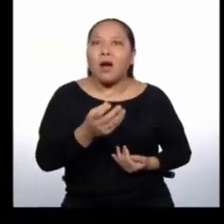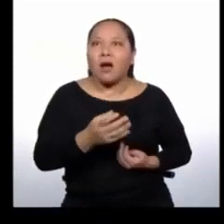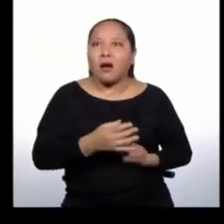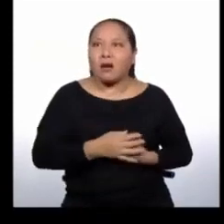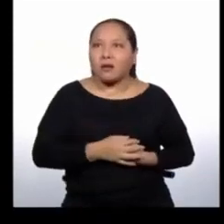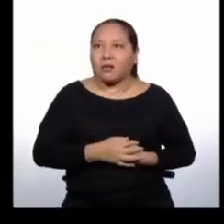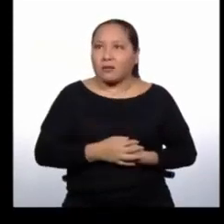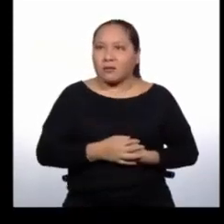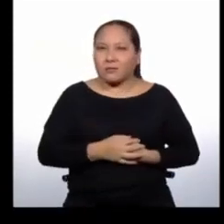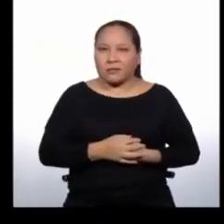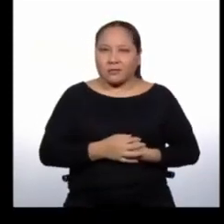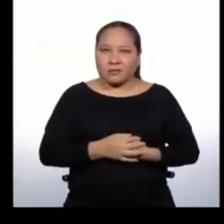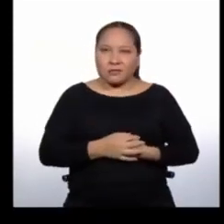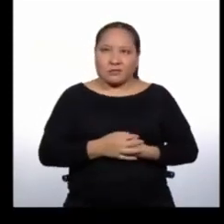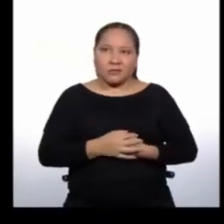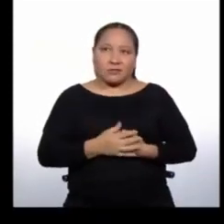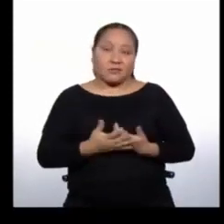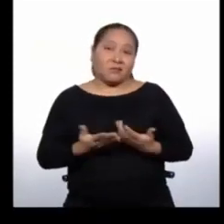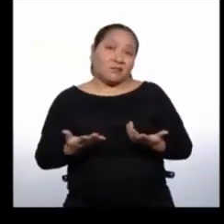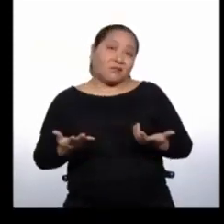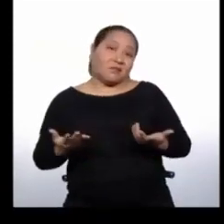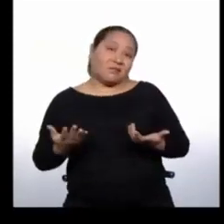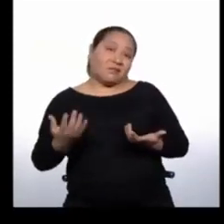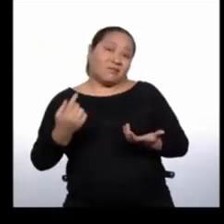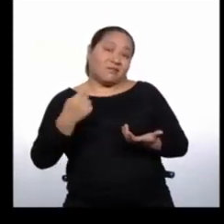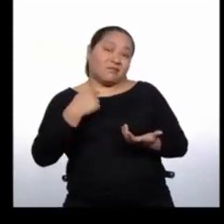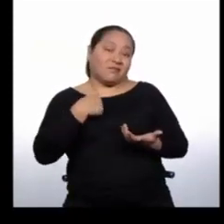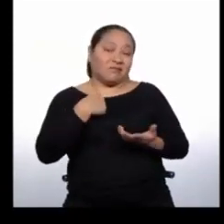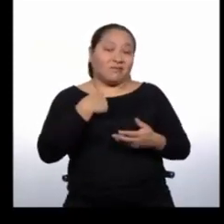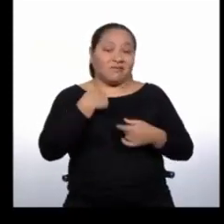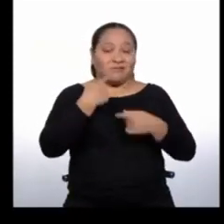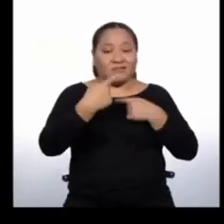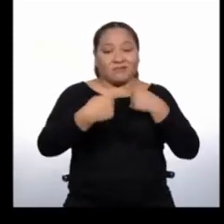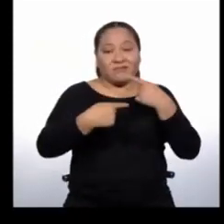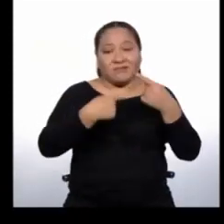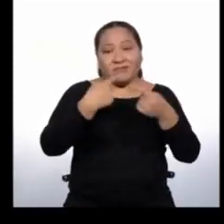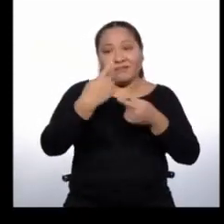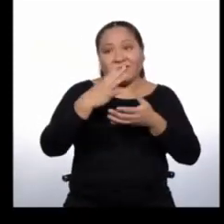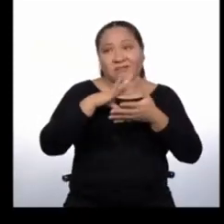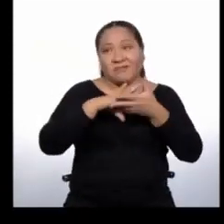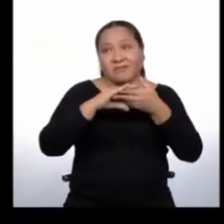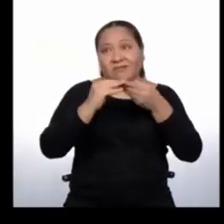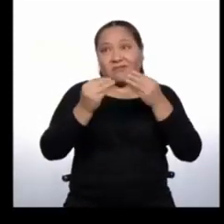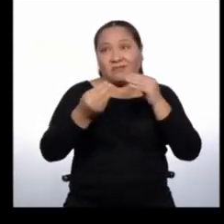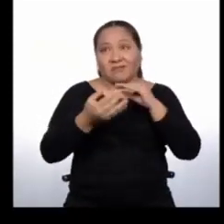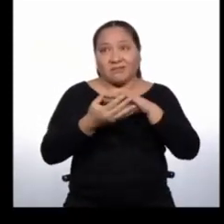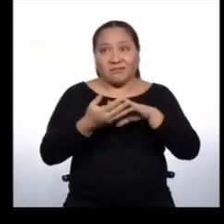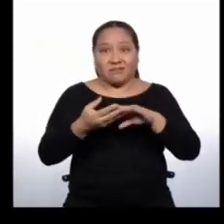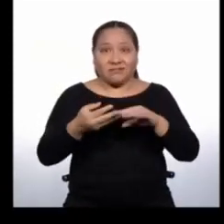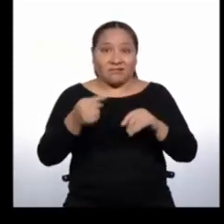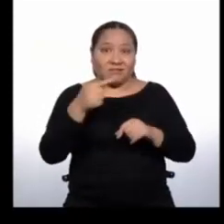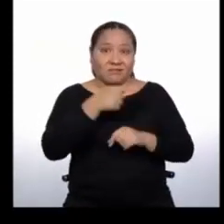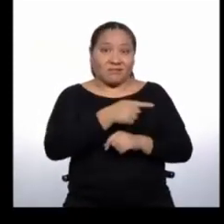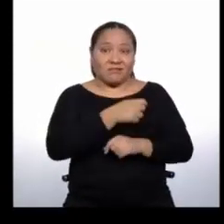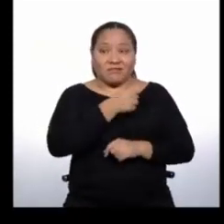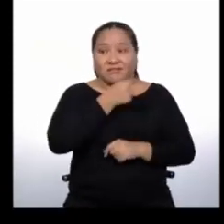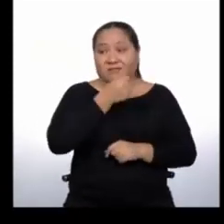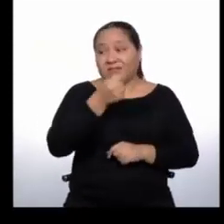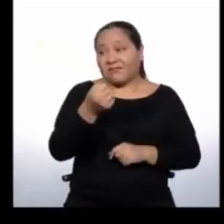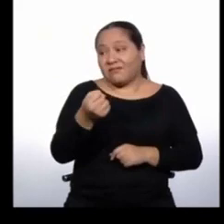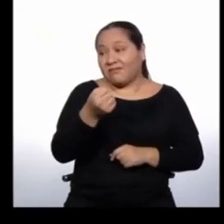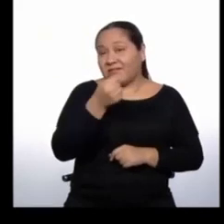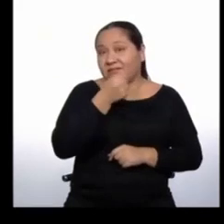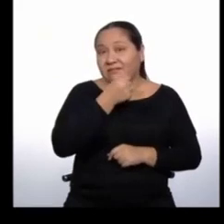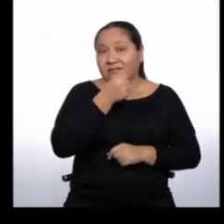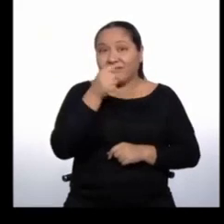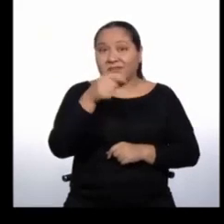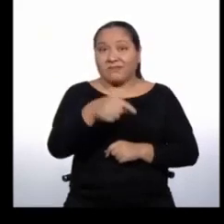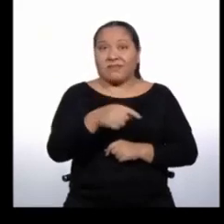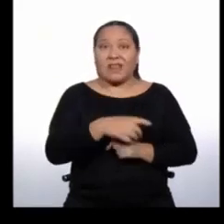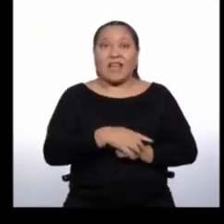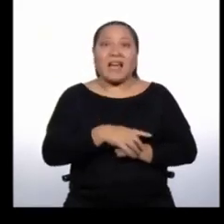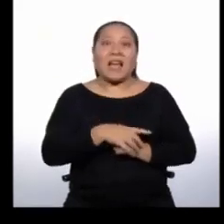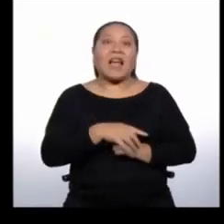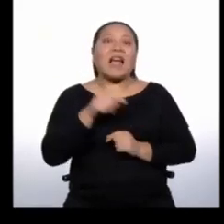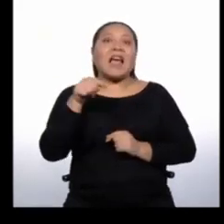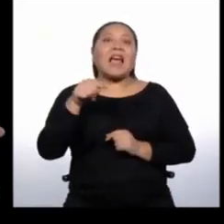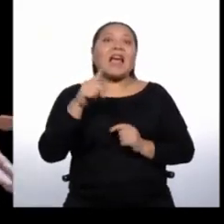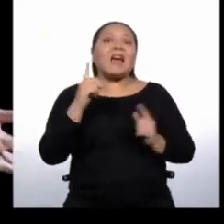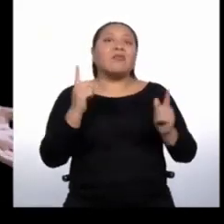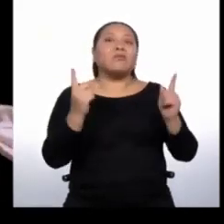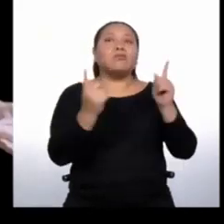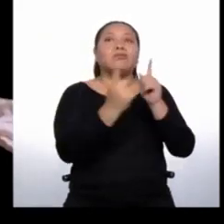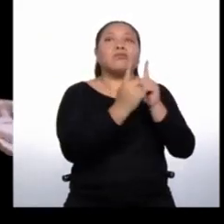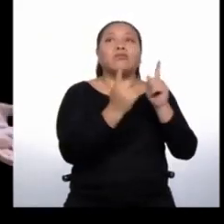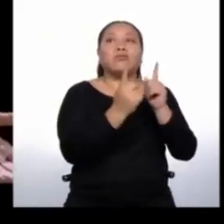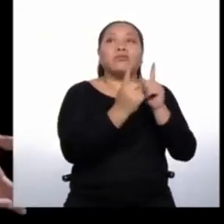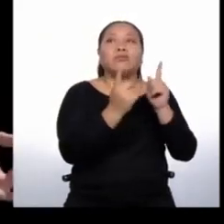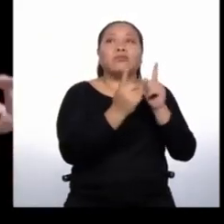Yo, pobre y mal traído narrador de cuentos, no he podido alcanzar pormenores acerca de la entrevista entre don Dimas y Lilith, porque no había